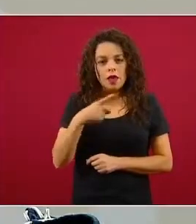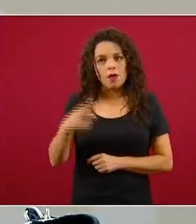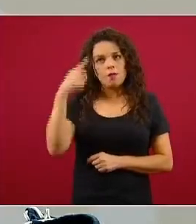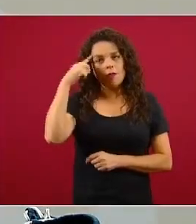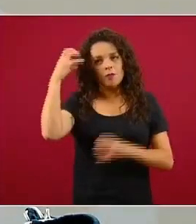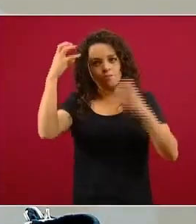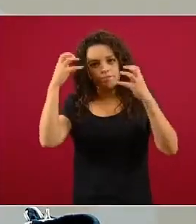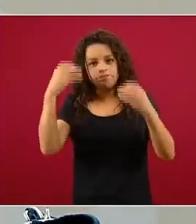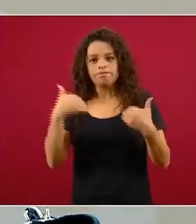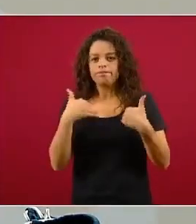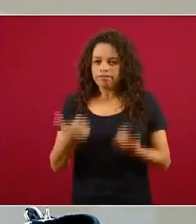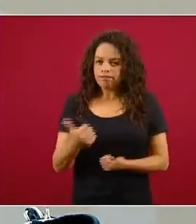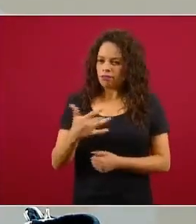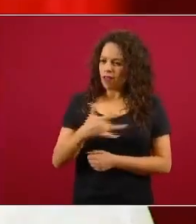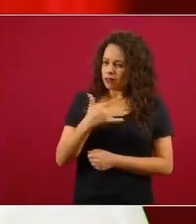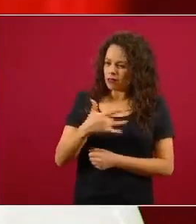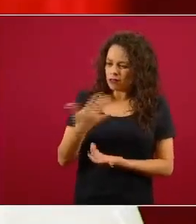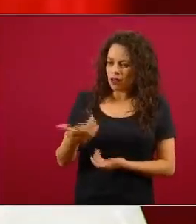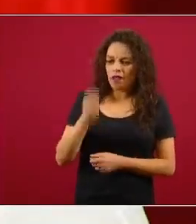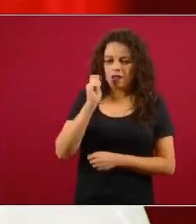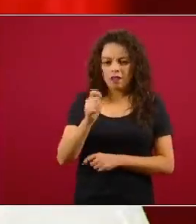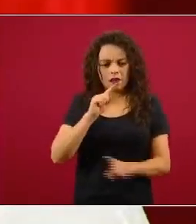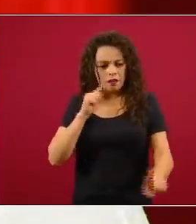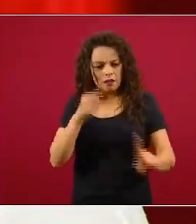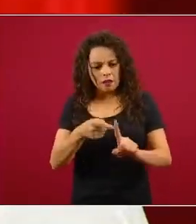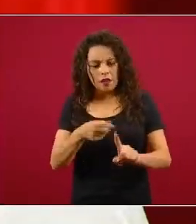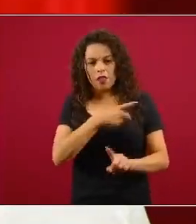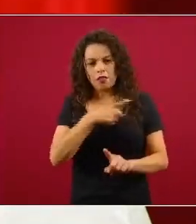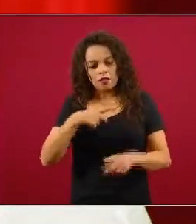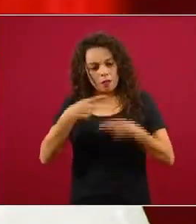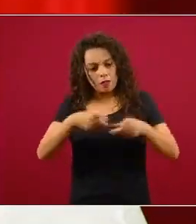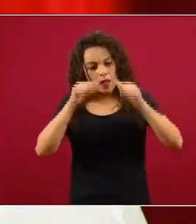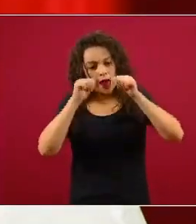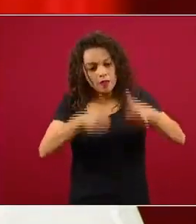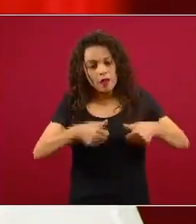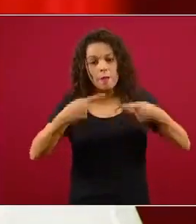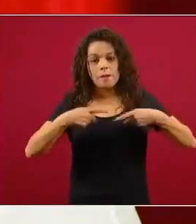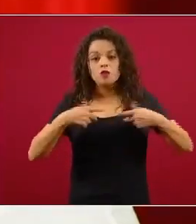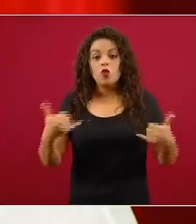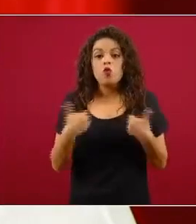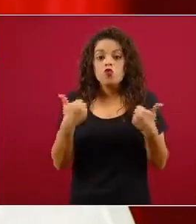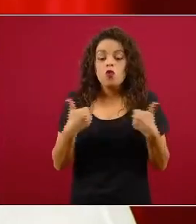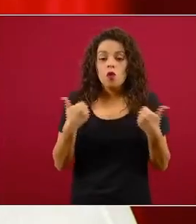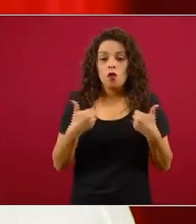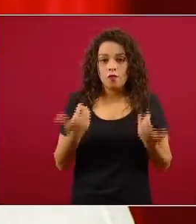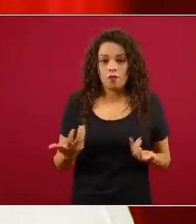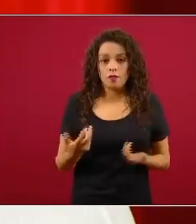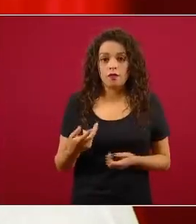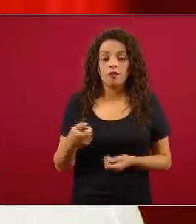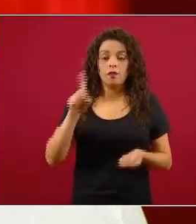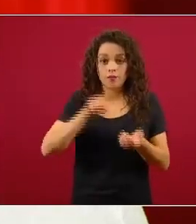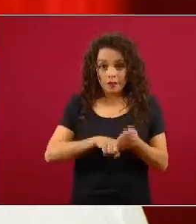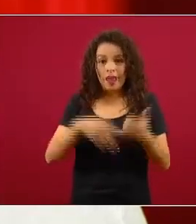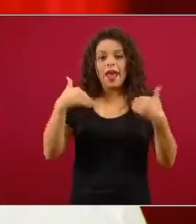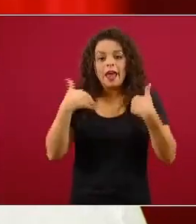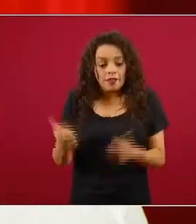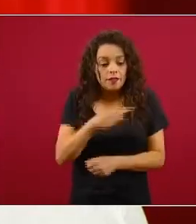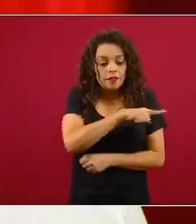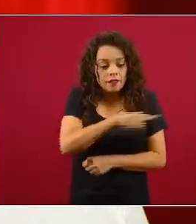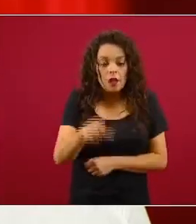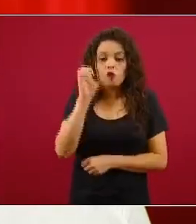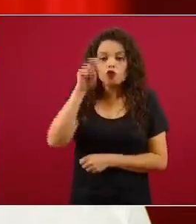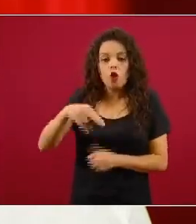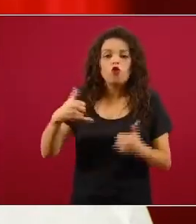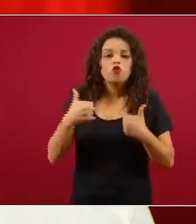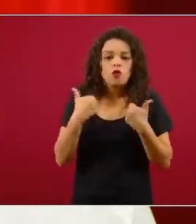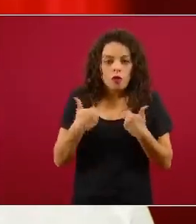servidores públicos respecto a que puedan atender a personas jóvenes, que los puedan atender con perspectiva de juventudes. Hoy por hoy es uno de los temas